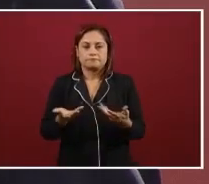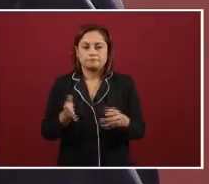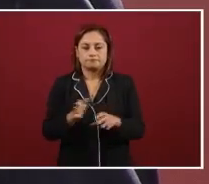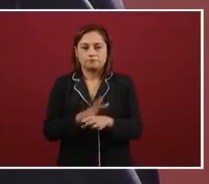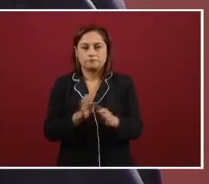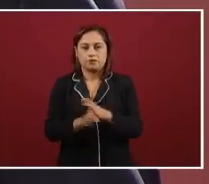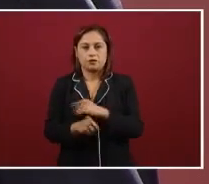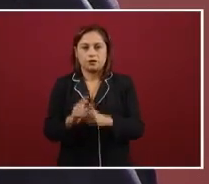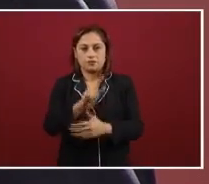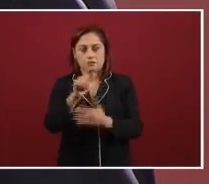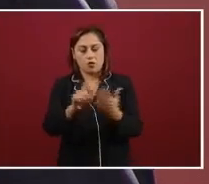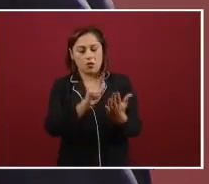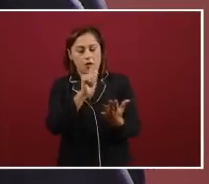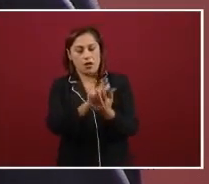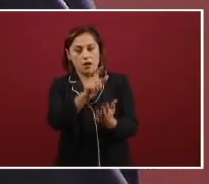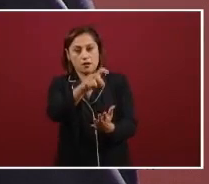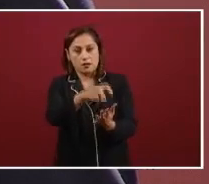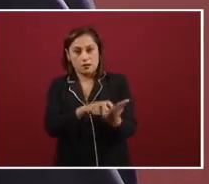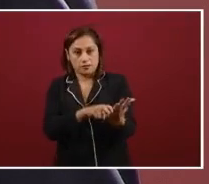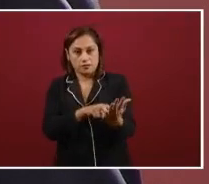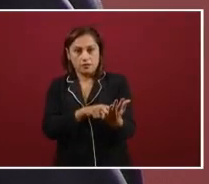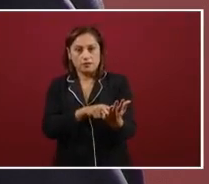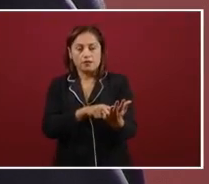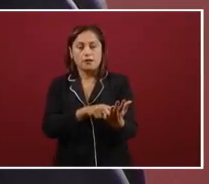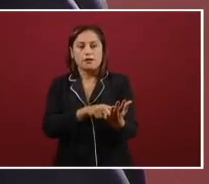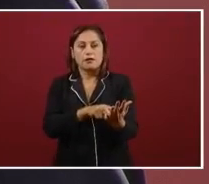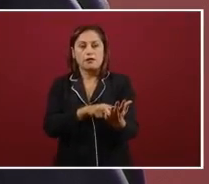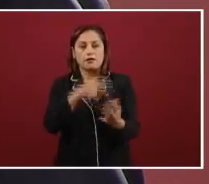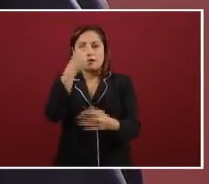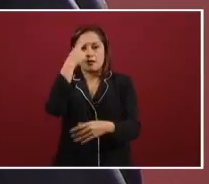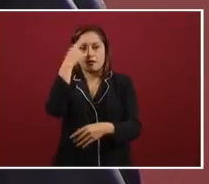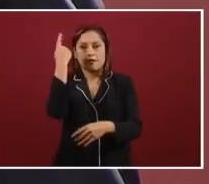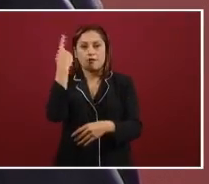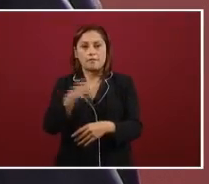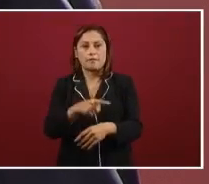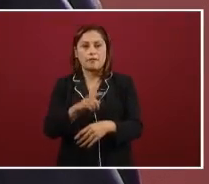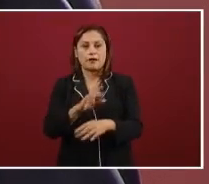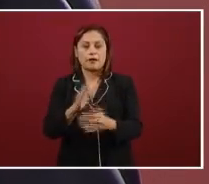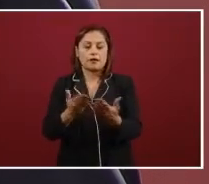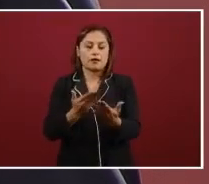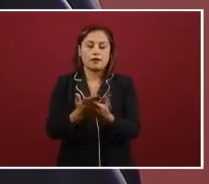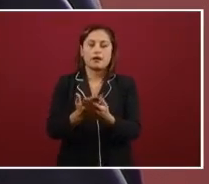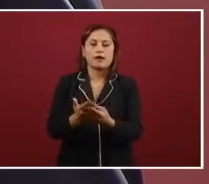para salir al paso, para cubrir el expediente,